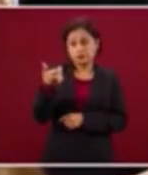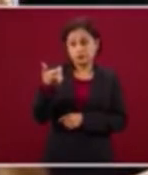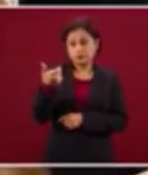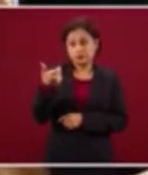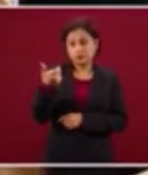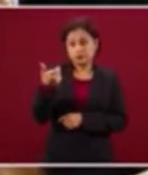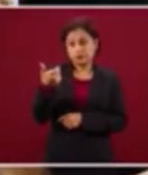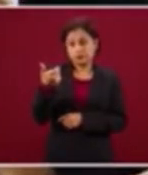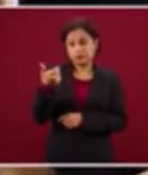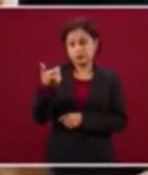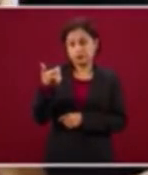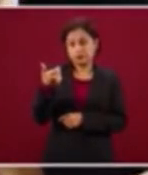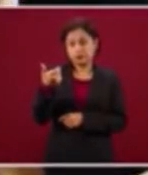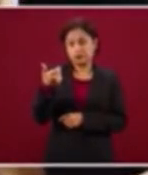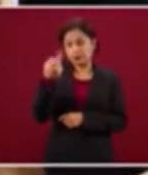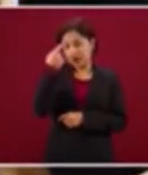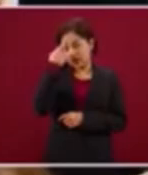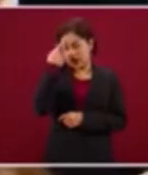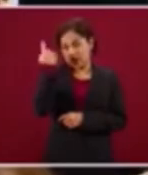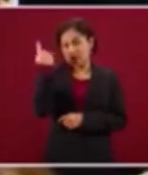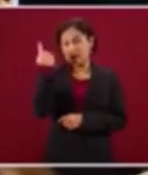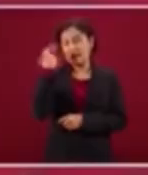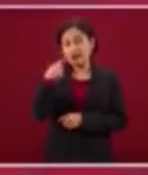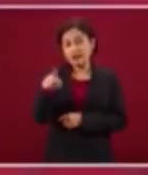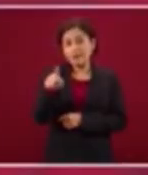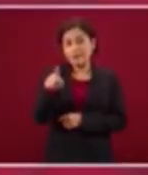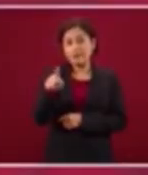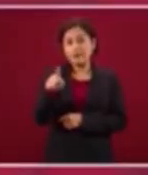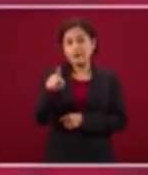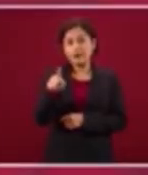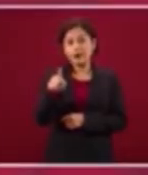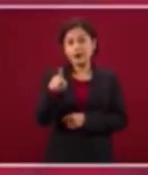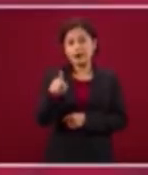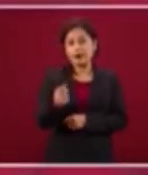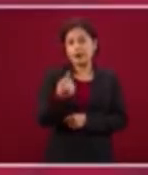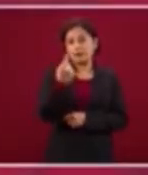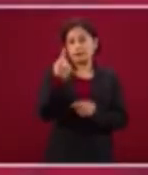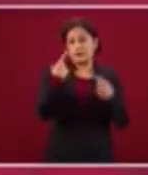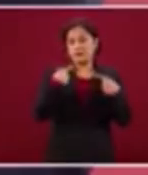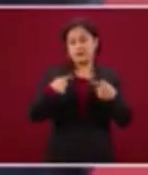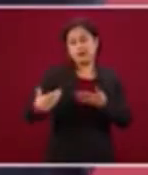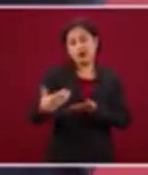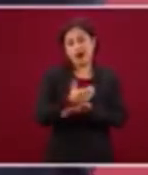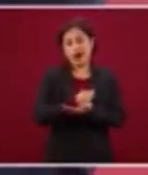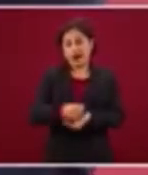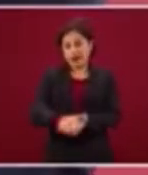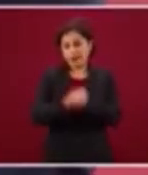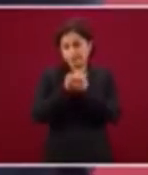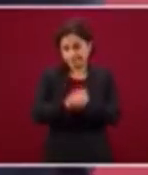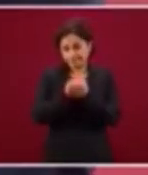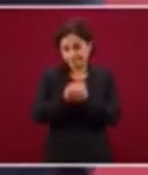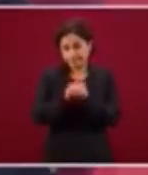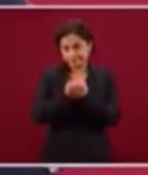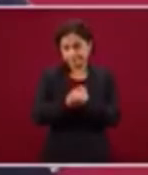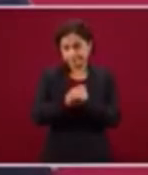se beneficie, el que se saque la rifa, el que gane,